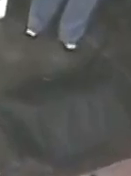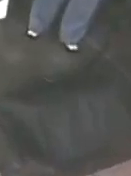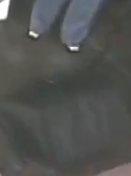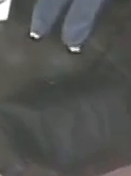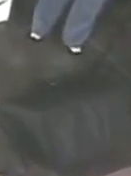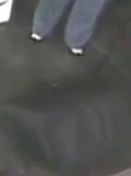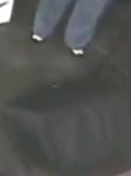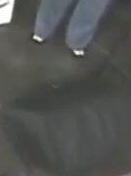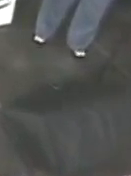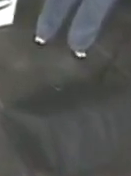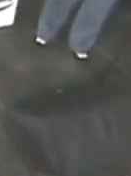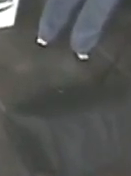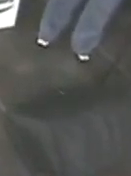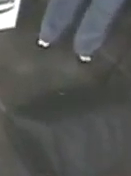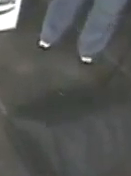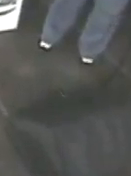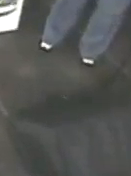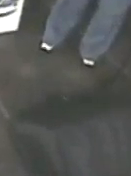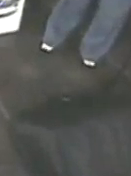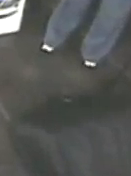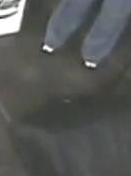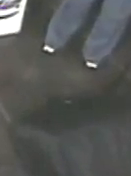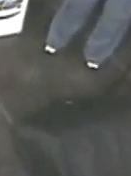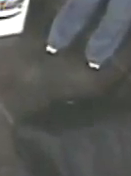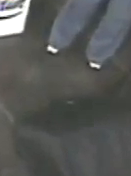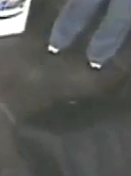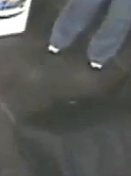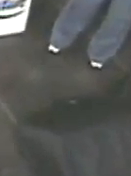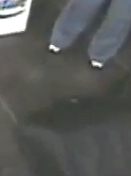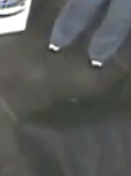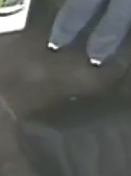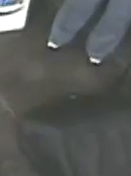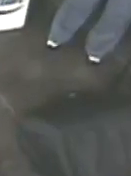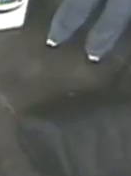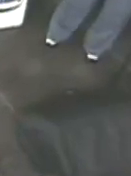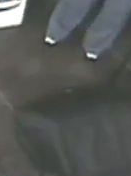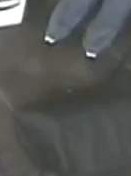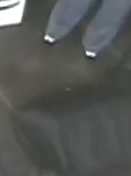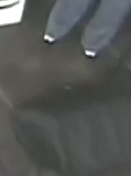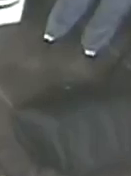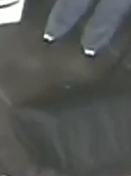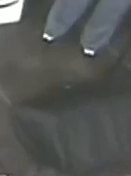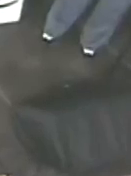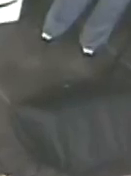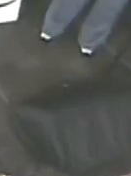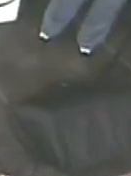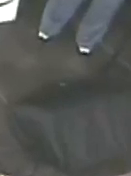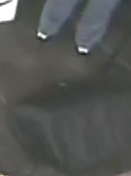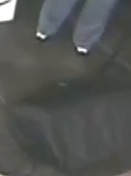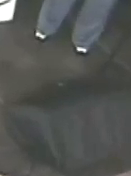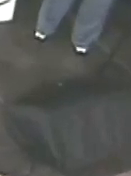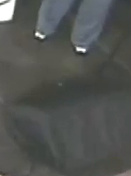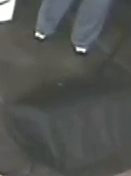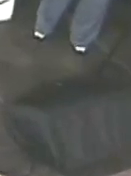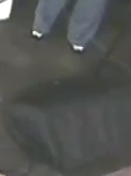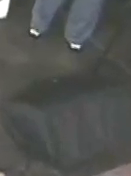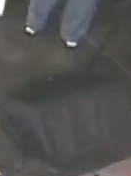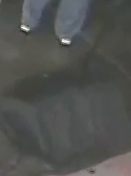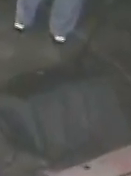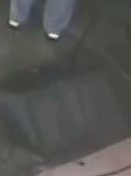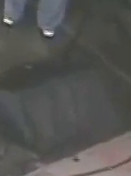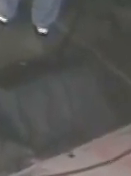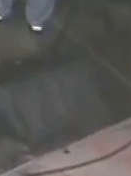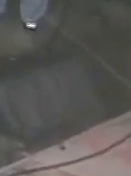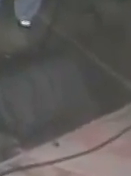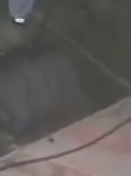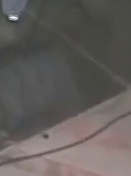educativos nacionales, el impacto colonizador que esto ha dominado, y sobre la educación se puede aspirar